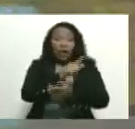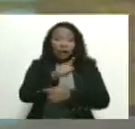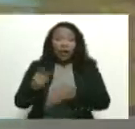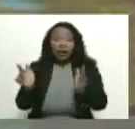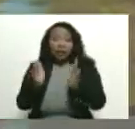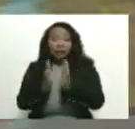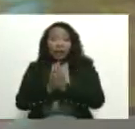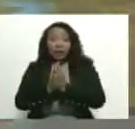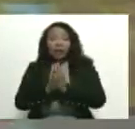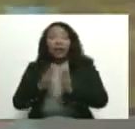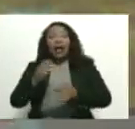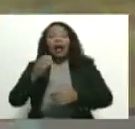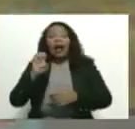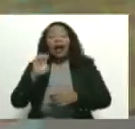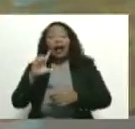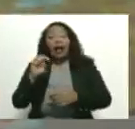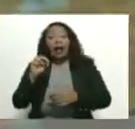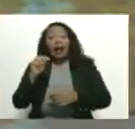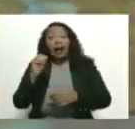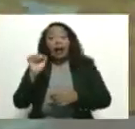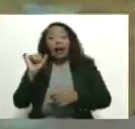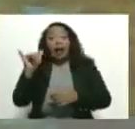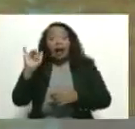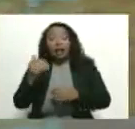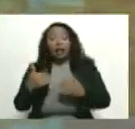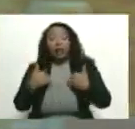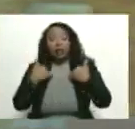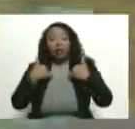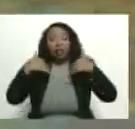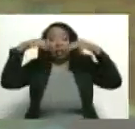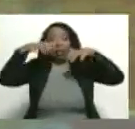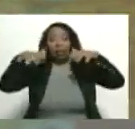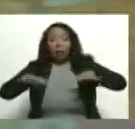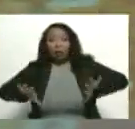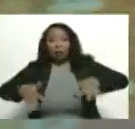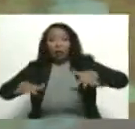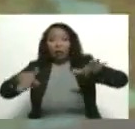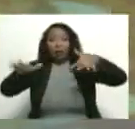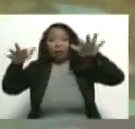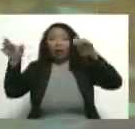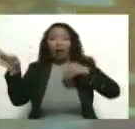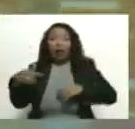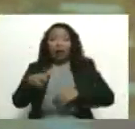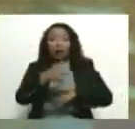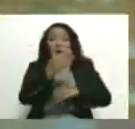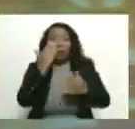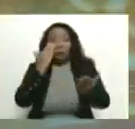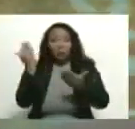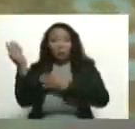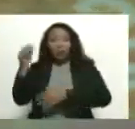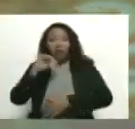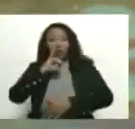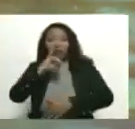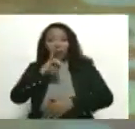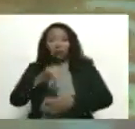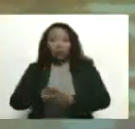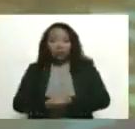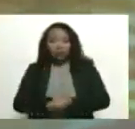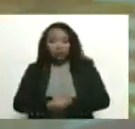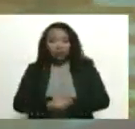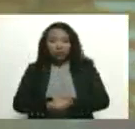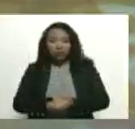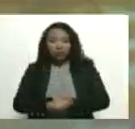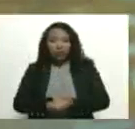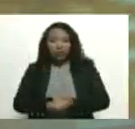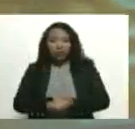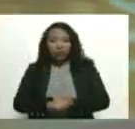Santa Elena de guaireén del municipio gran Sabana tras ser afectada por la crecida del río guaireé los detalles los trae nuestra